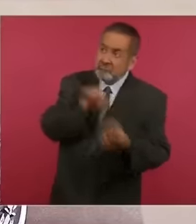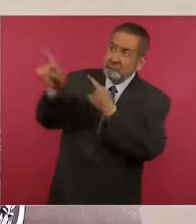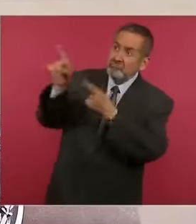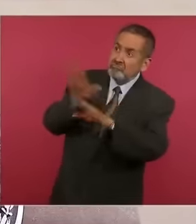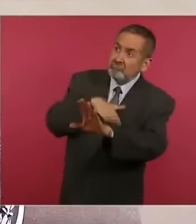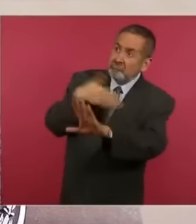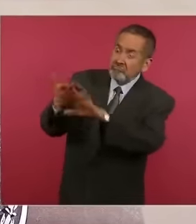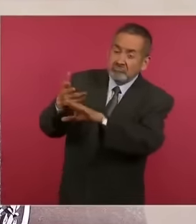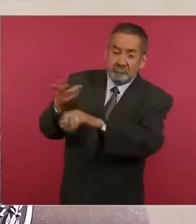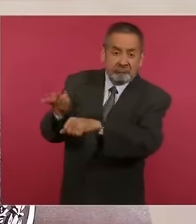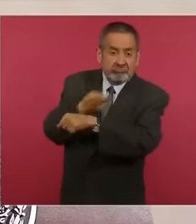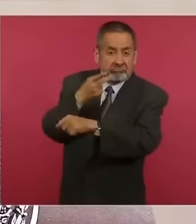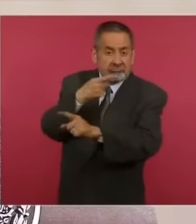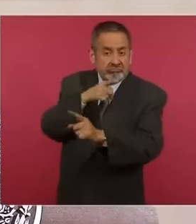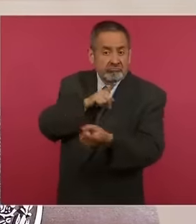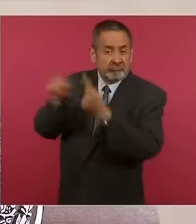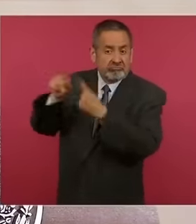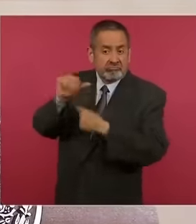Milei,